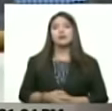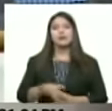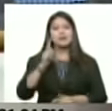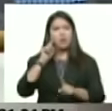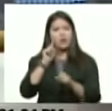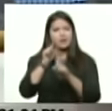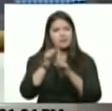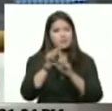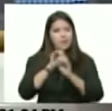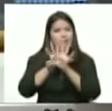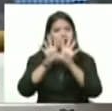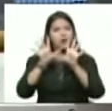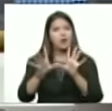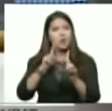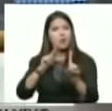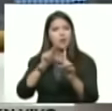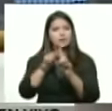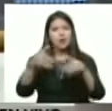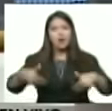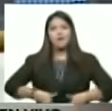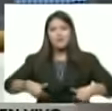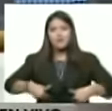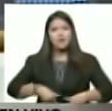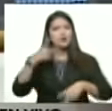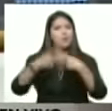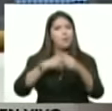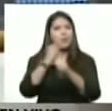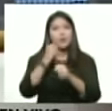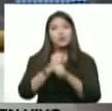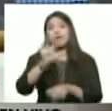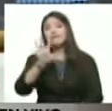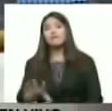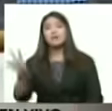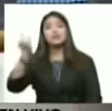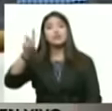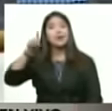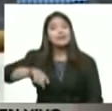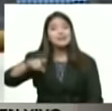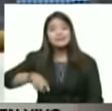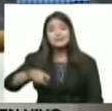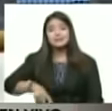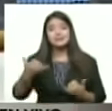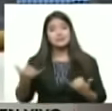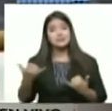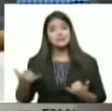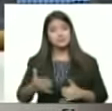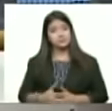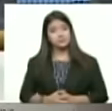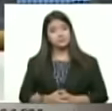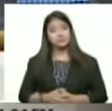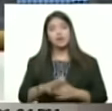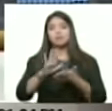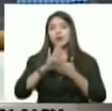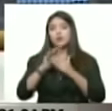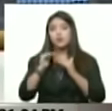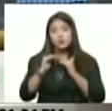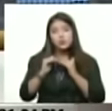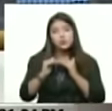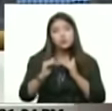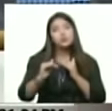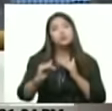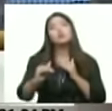centro. El centro del esfuerzo productivo que Venezuela necesita para ir estabilizando